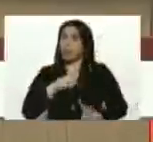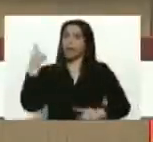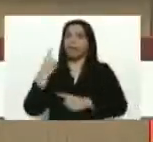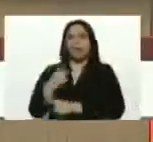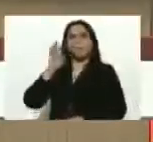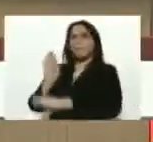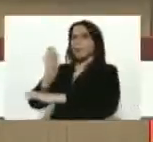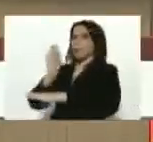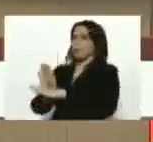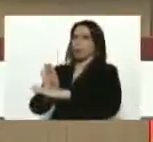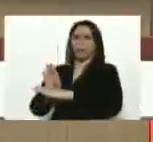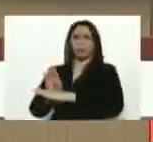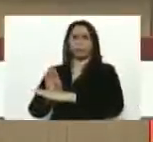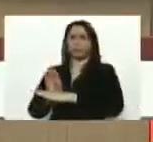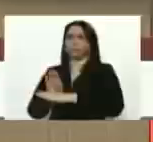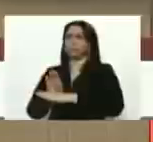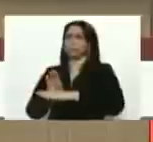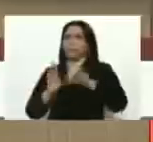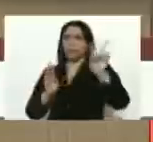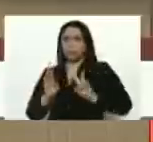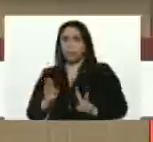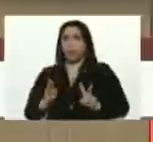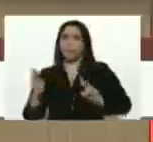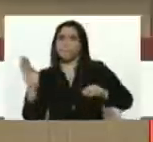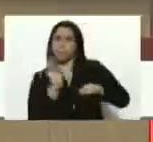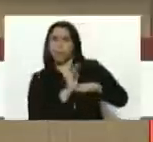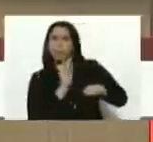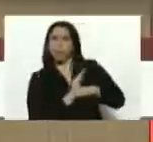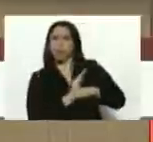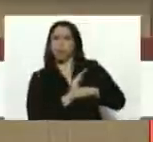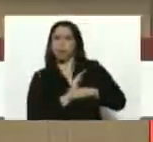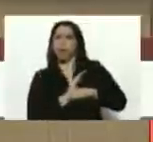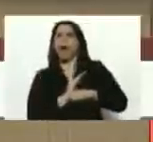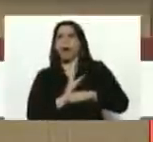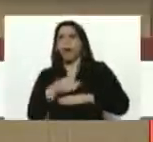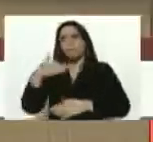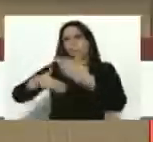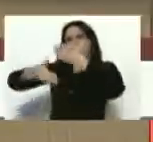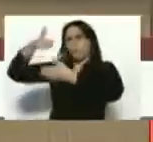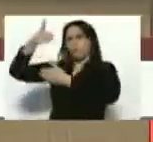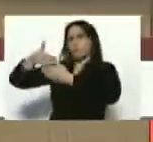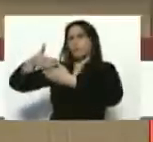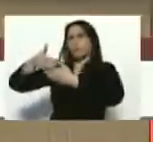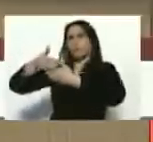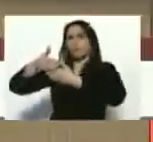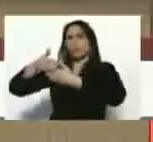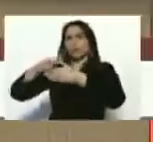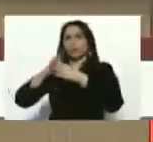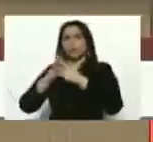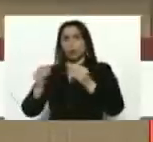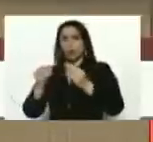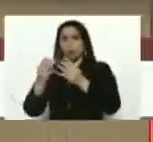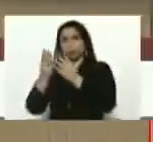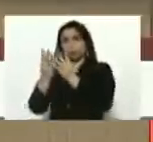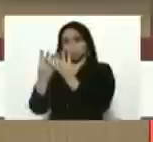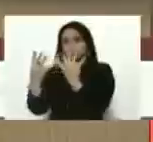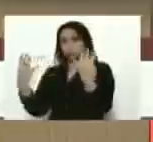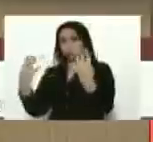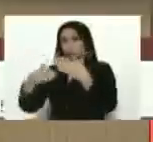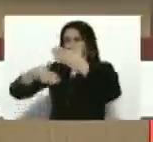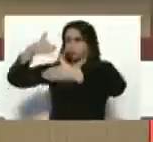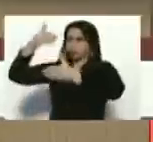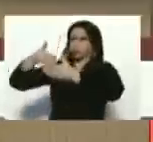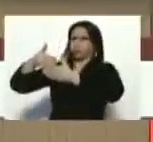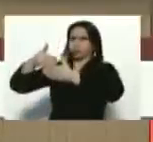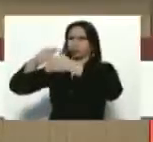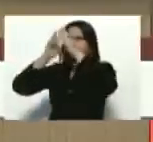proteger a Venezuela, crear una muralla, crear, bueno, todo un cerco epidemiológico y